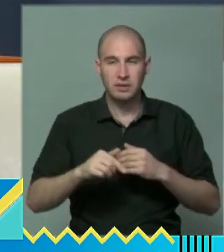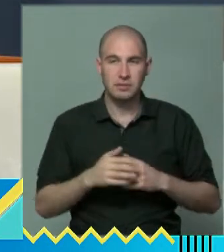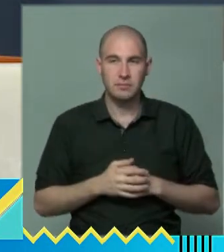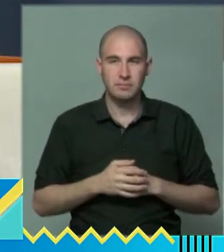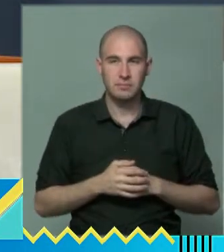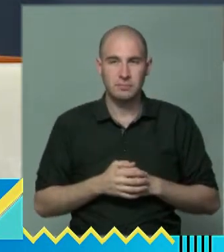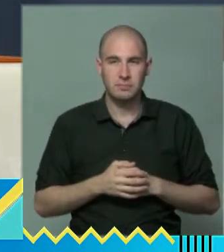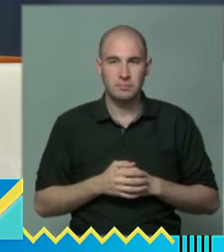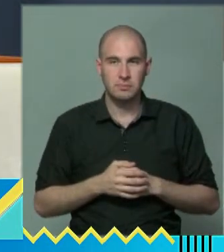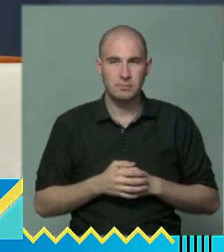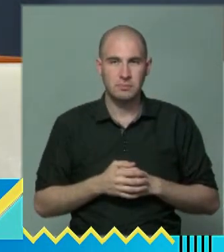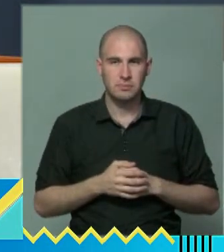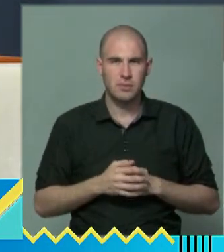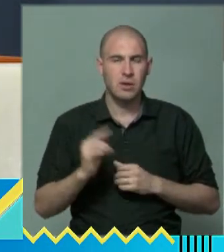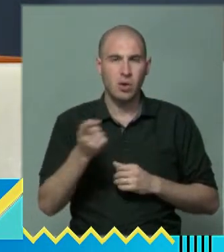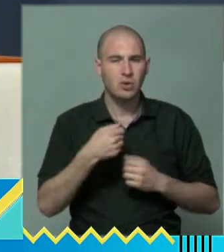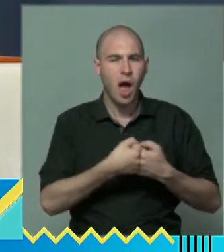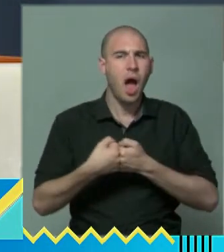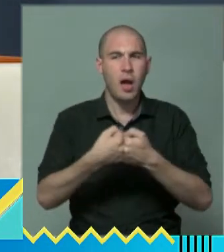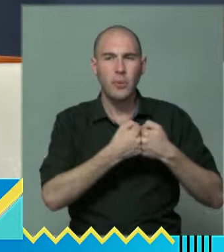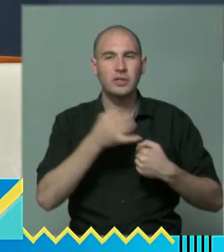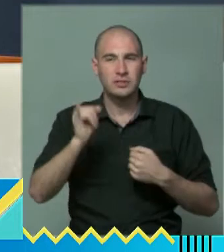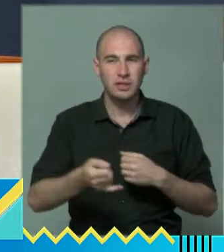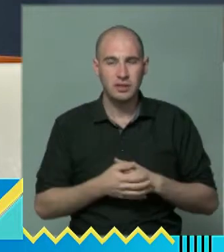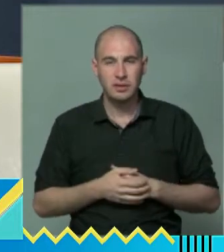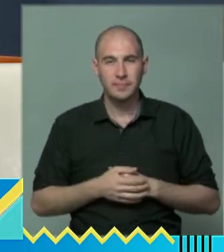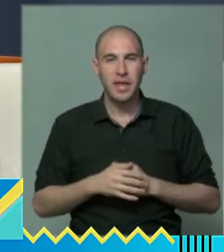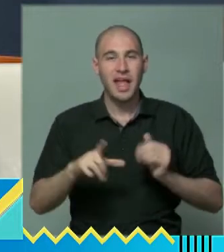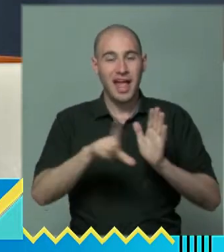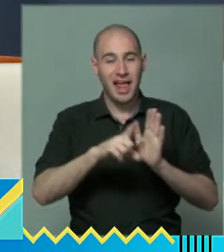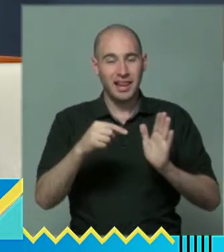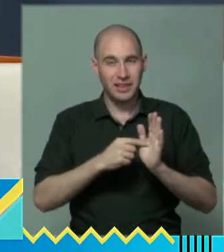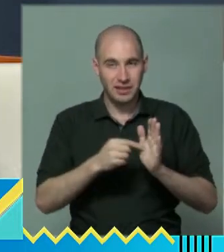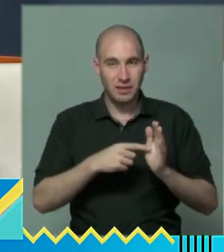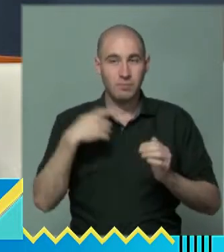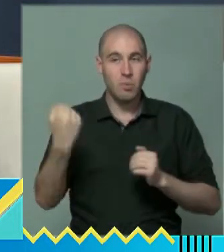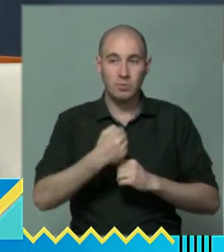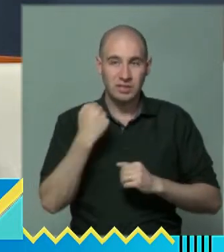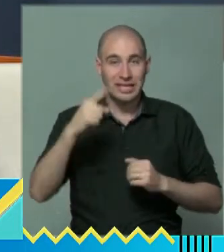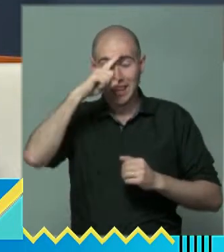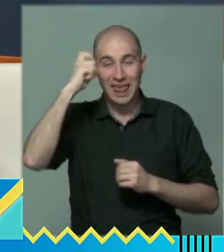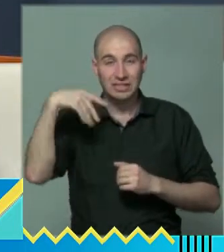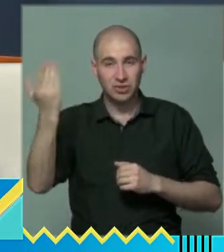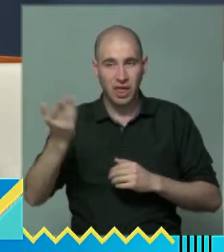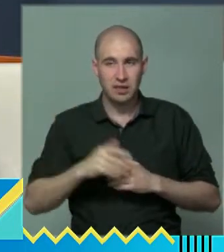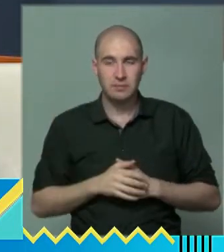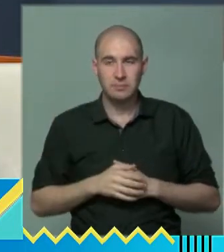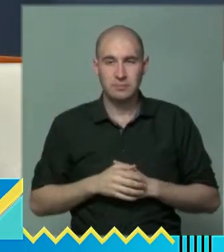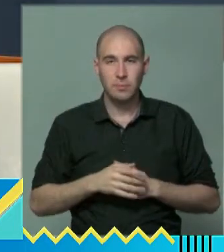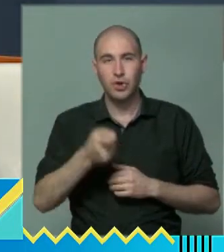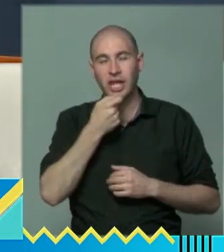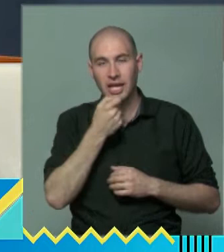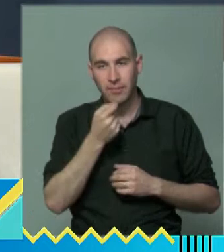que tenemos que estar de acuerdo es que las legislaciones avanzadas e internacionales,